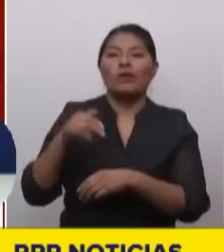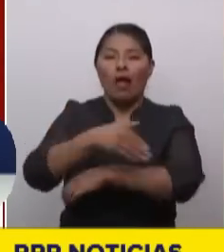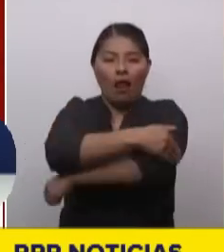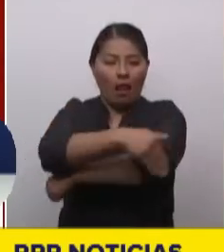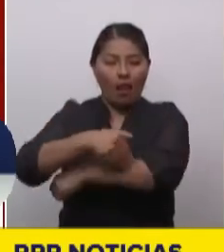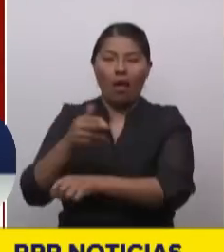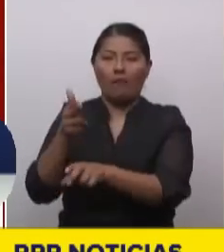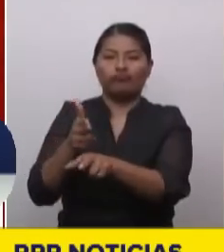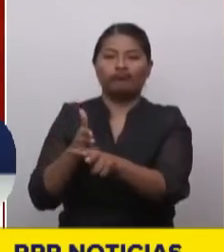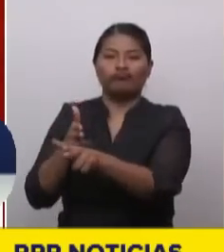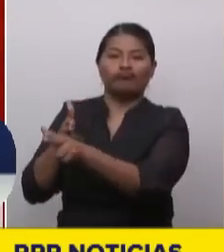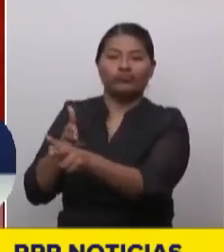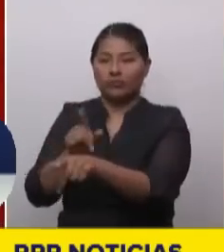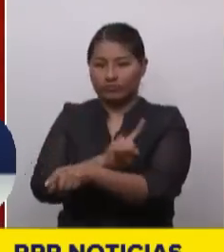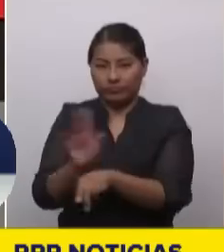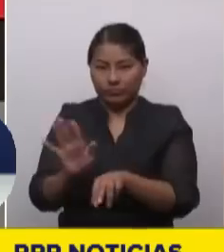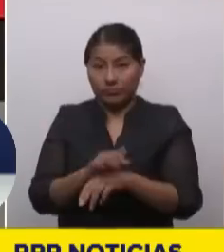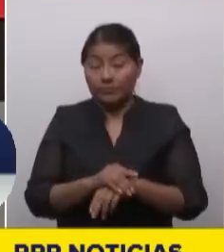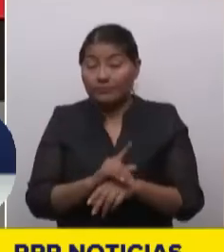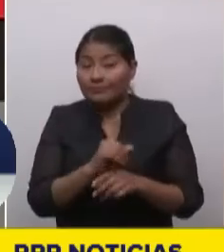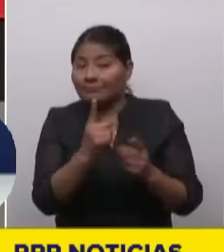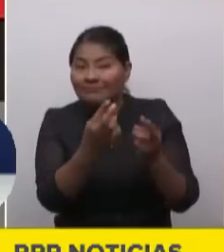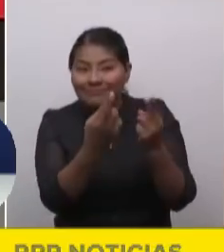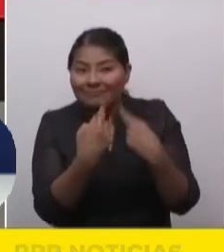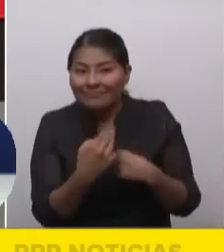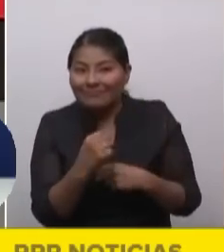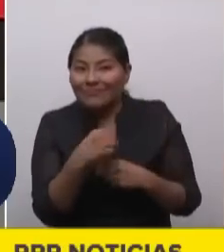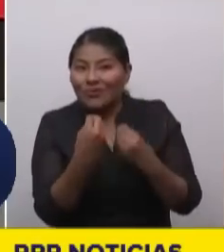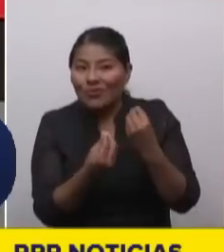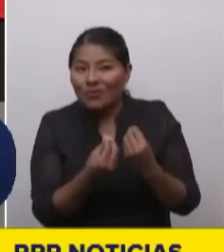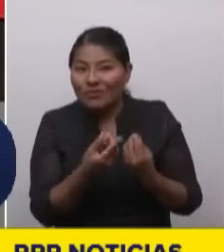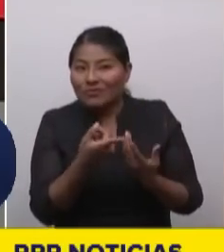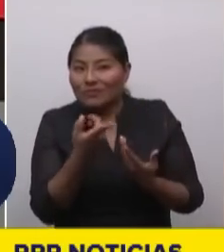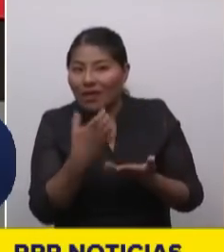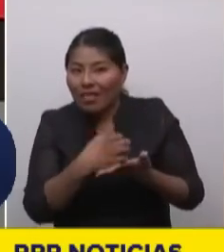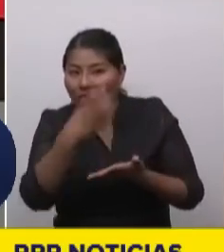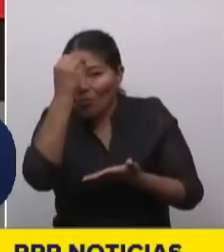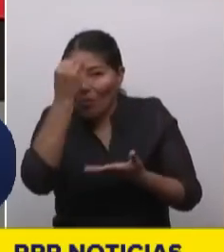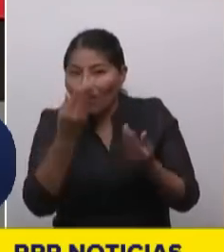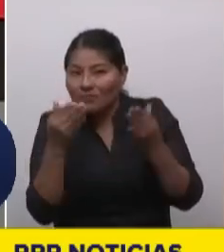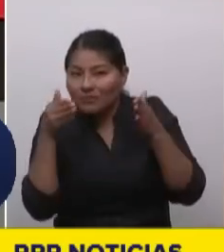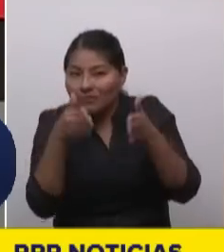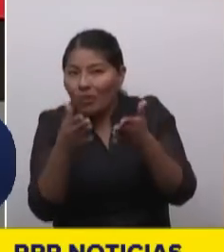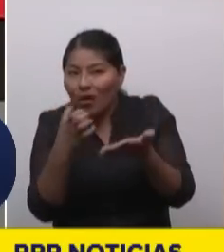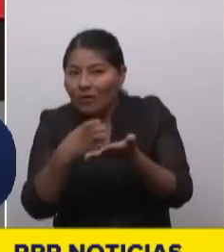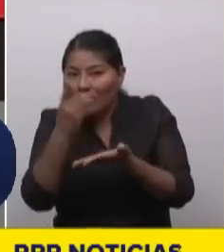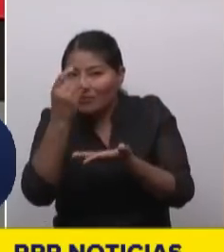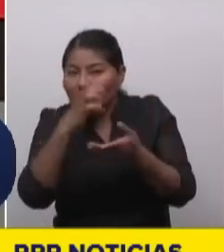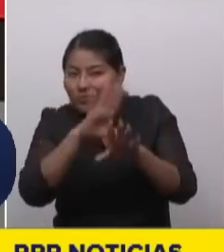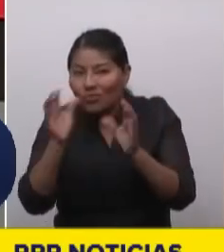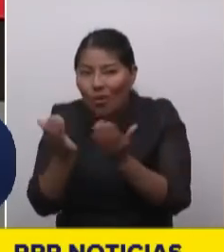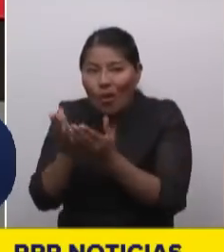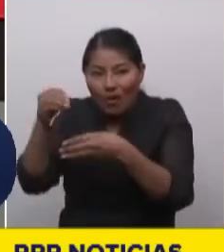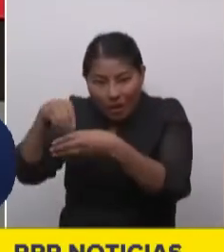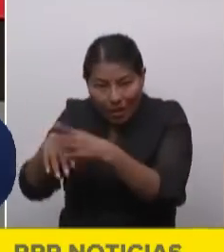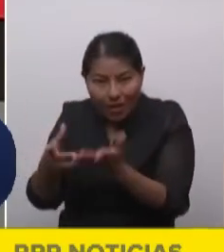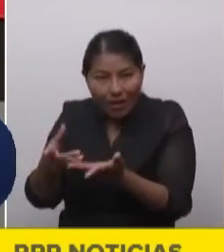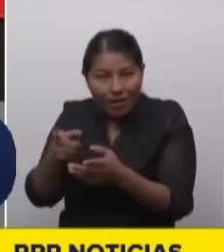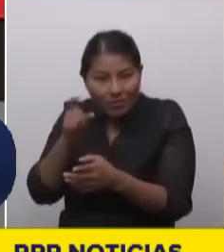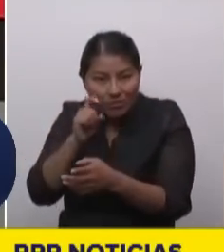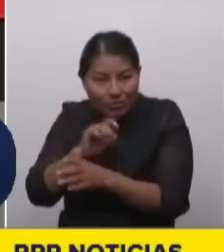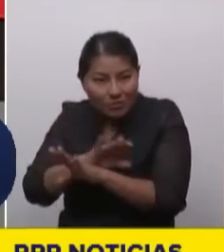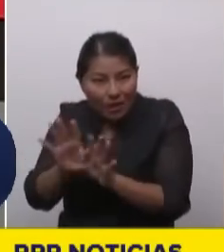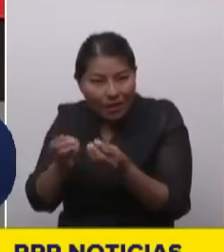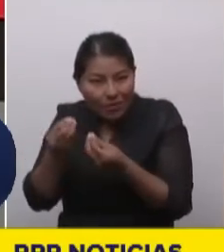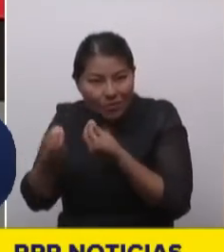calles, sí, para evitar este acoso. No me ha contestado si es que debe haber educación con enfoque de género y educación sexual y si eso ha quedado fuera del